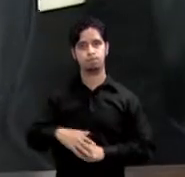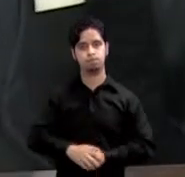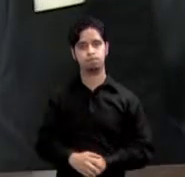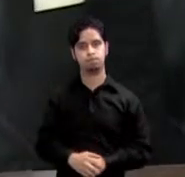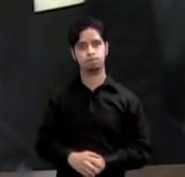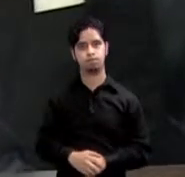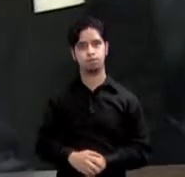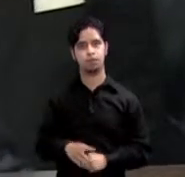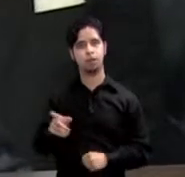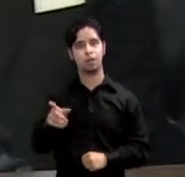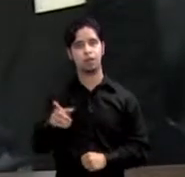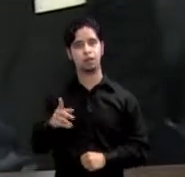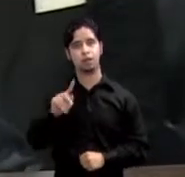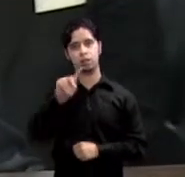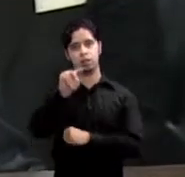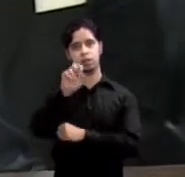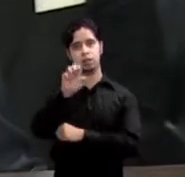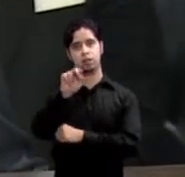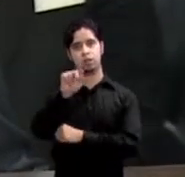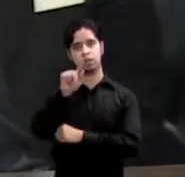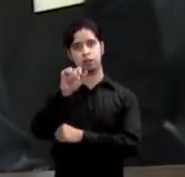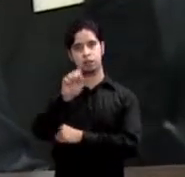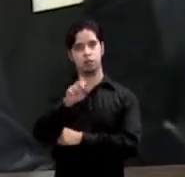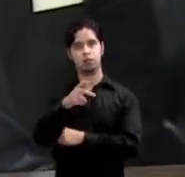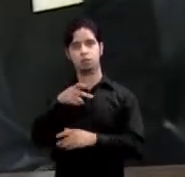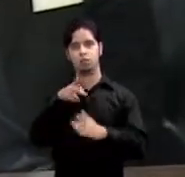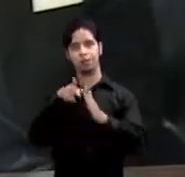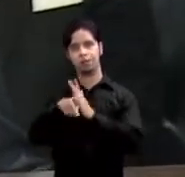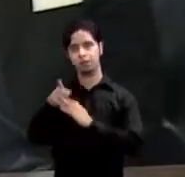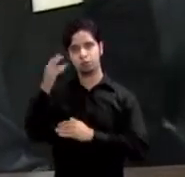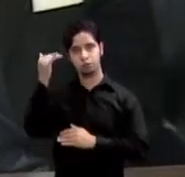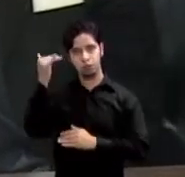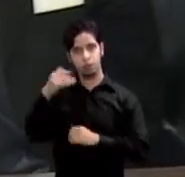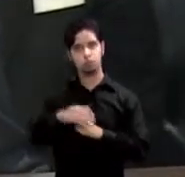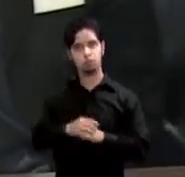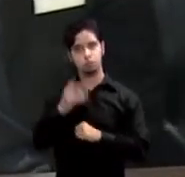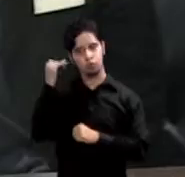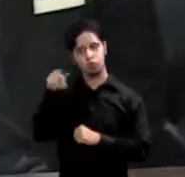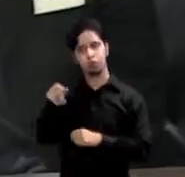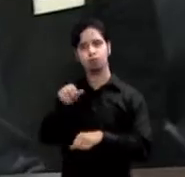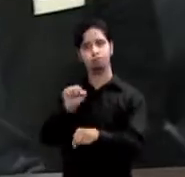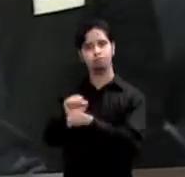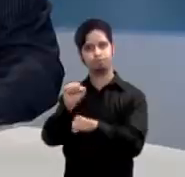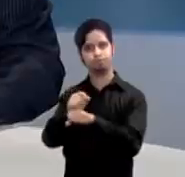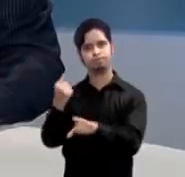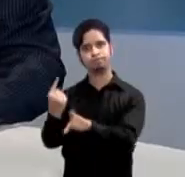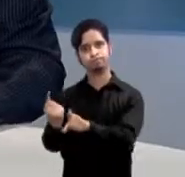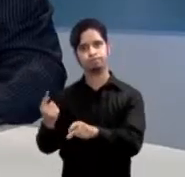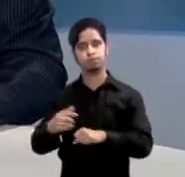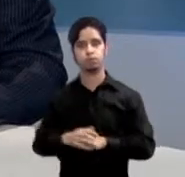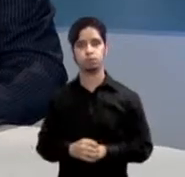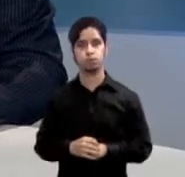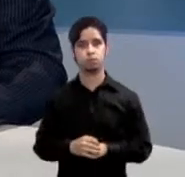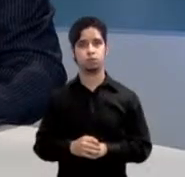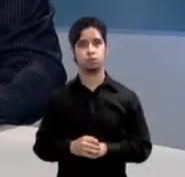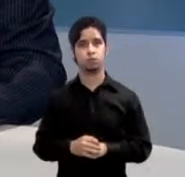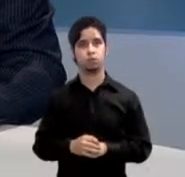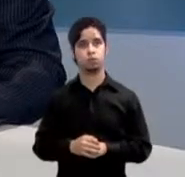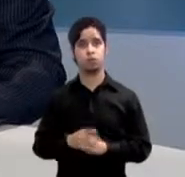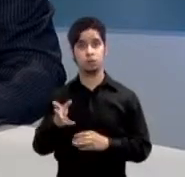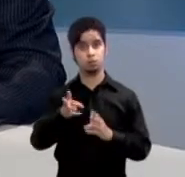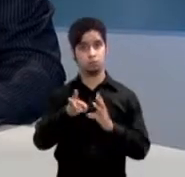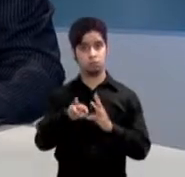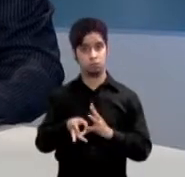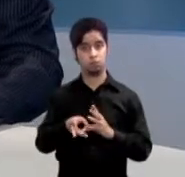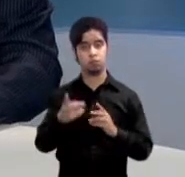Al teniente Albarati lo mataron simplemente por hacer su trabajo. ¿Y cómo están las condiciones del